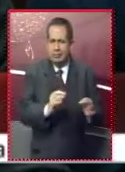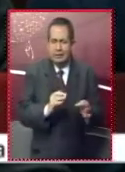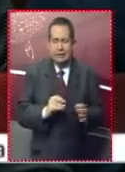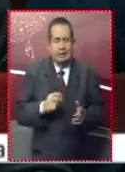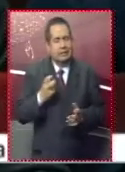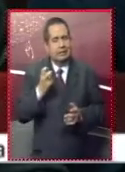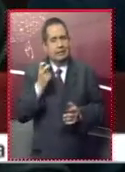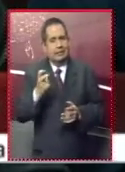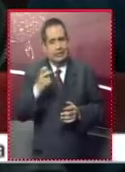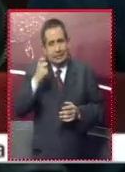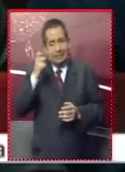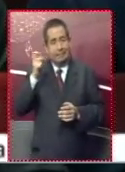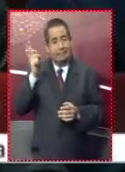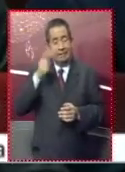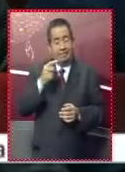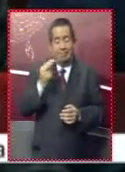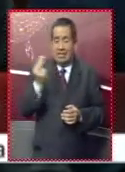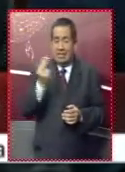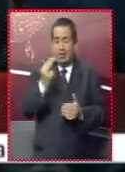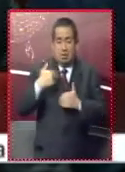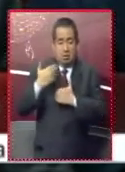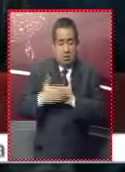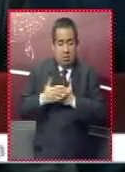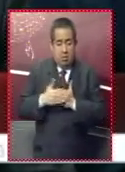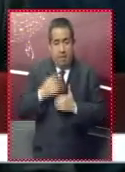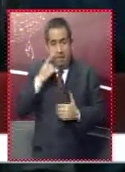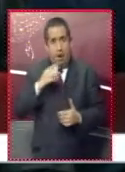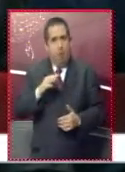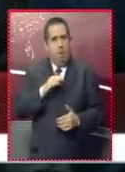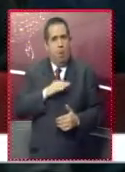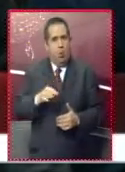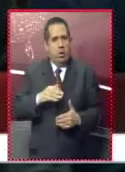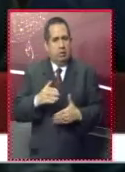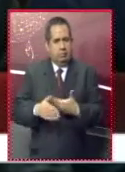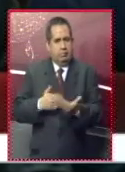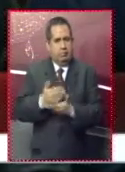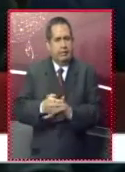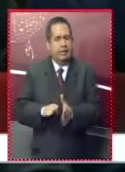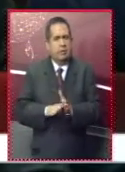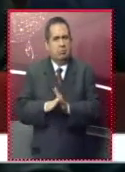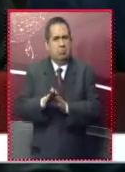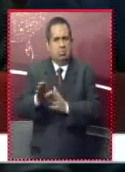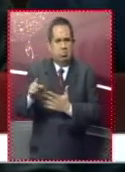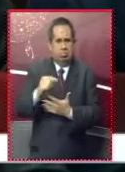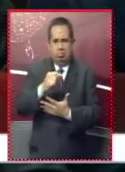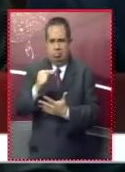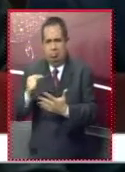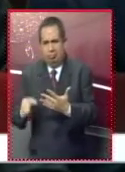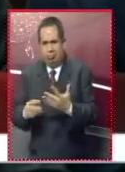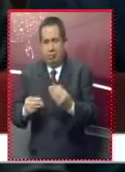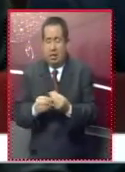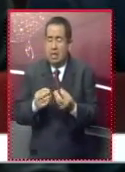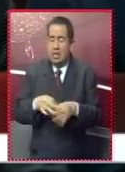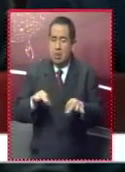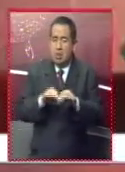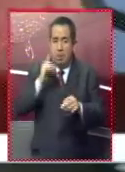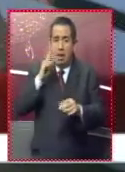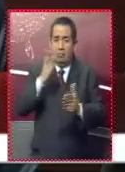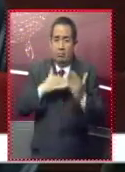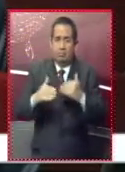esto es una condición indispensable también para poder llevar adelante todo lo demás